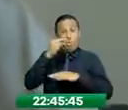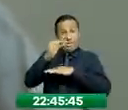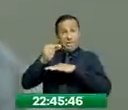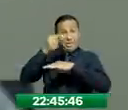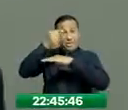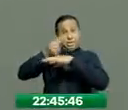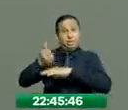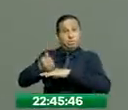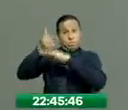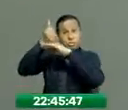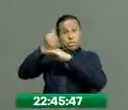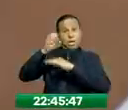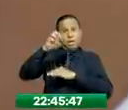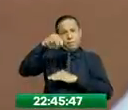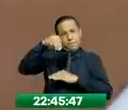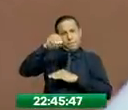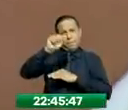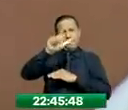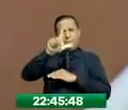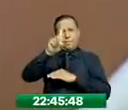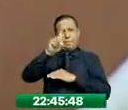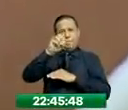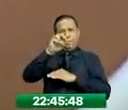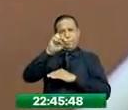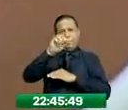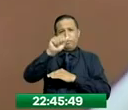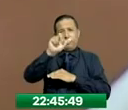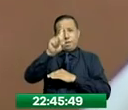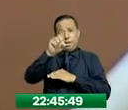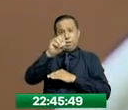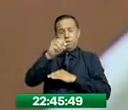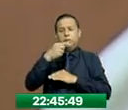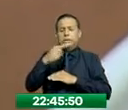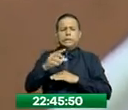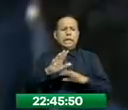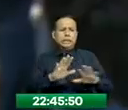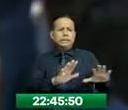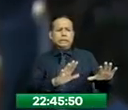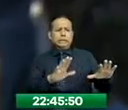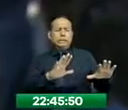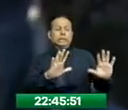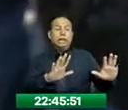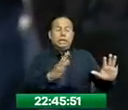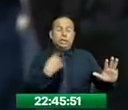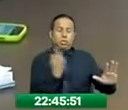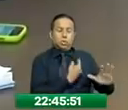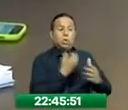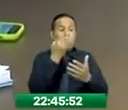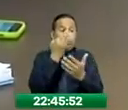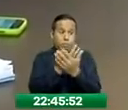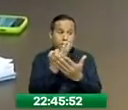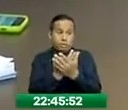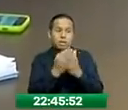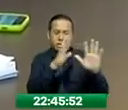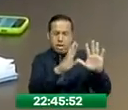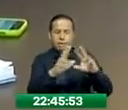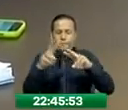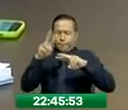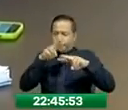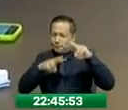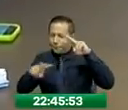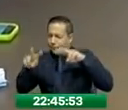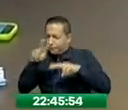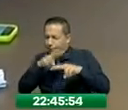diego maldonado sostuvo que se procederá a tomar acciones inmediatas como la revisión automática y el ajuste de las